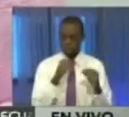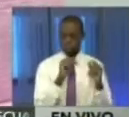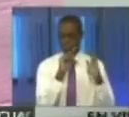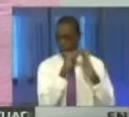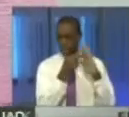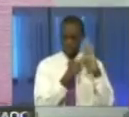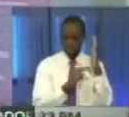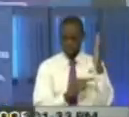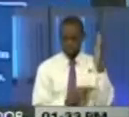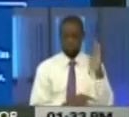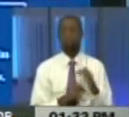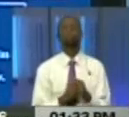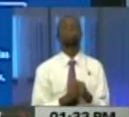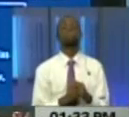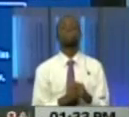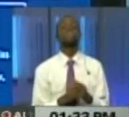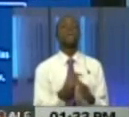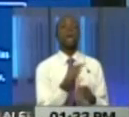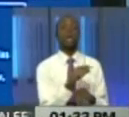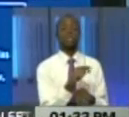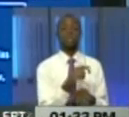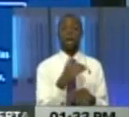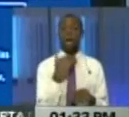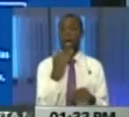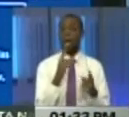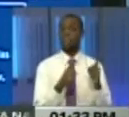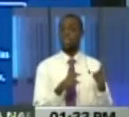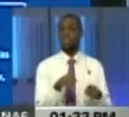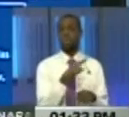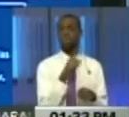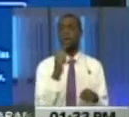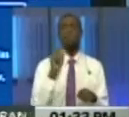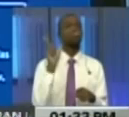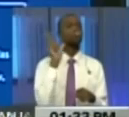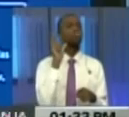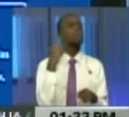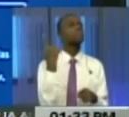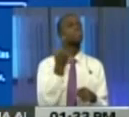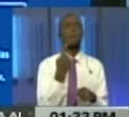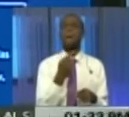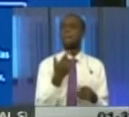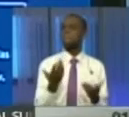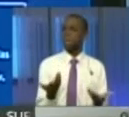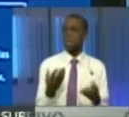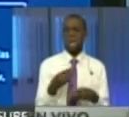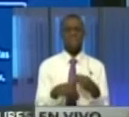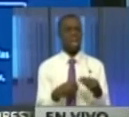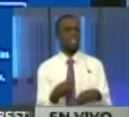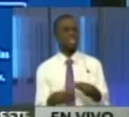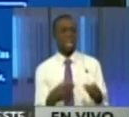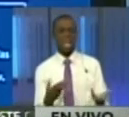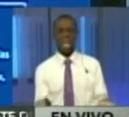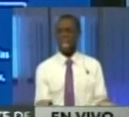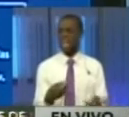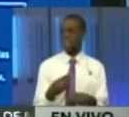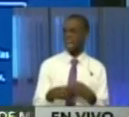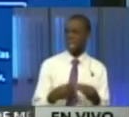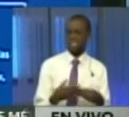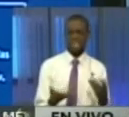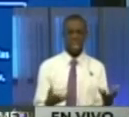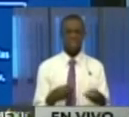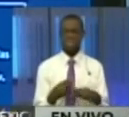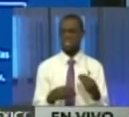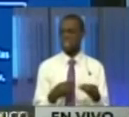técnicos. Allí, por ejemplo, tenemos, porque a veces hemos escuchado que la gente dice, pero ¿qué tanto van a hacer allí si eso es solamente